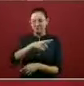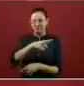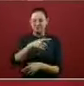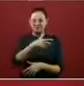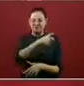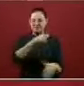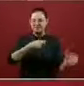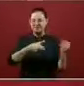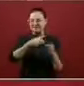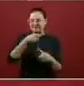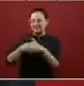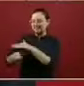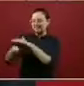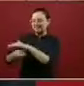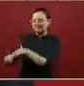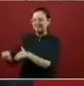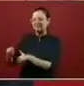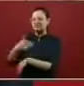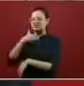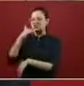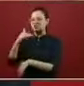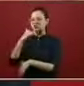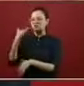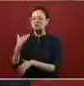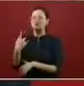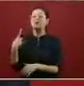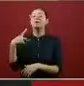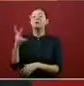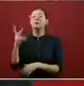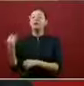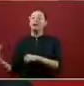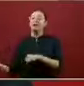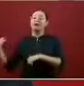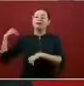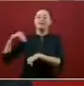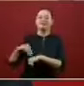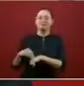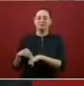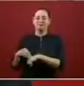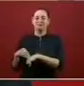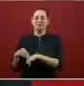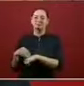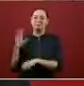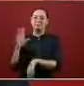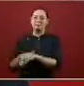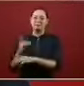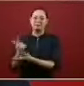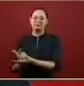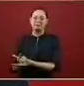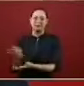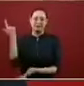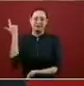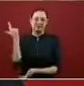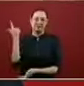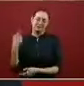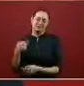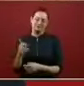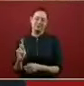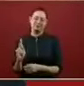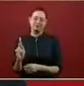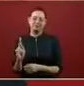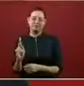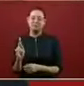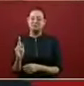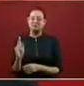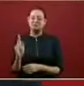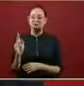por corrupción, se les está también acusando de delito grave. Si no,